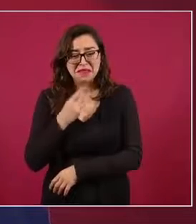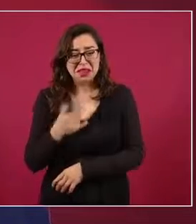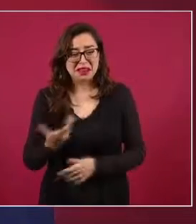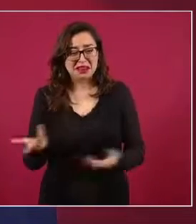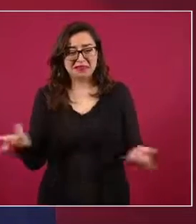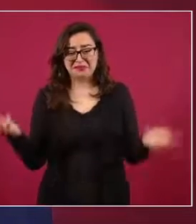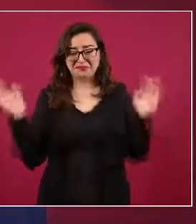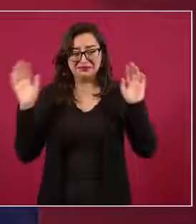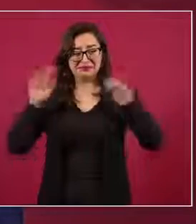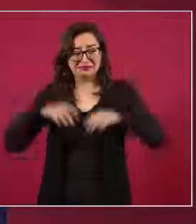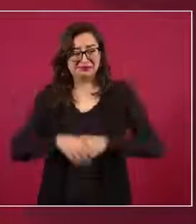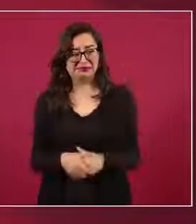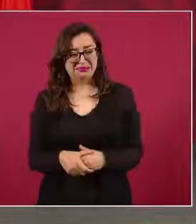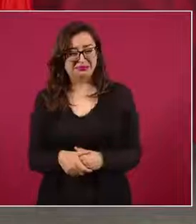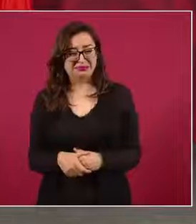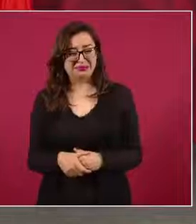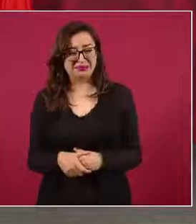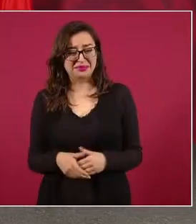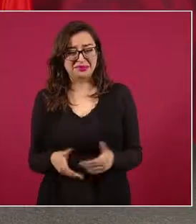sin